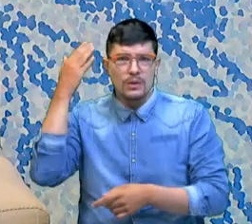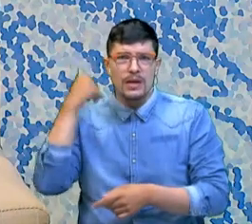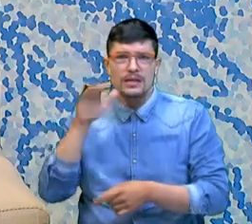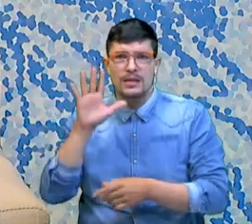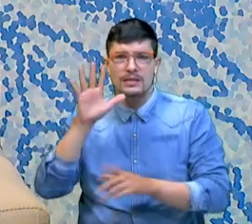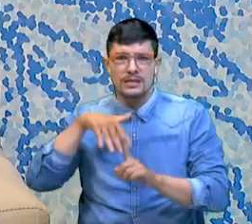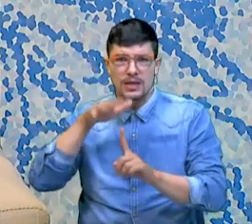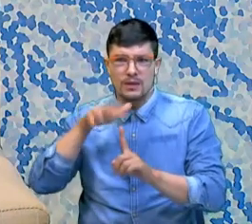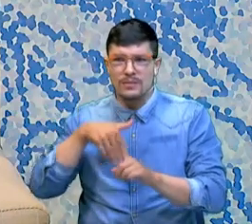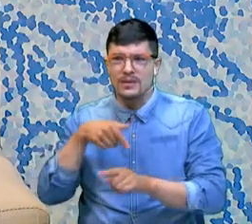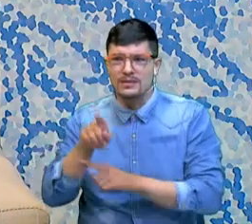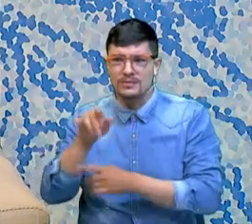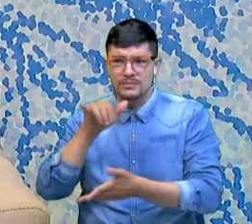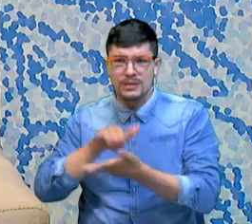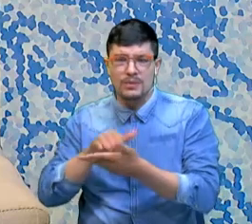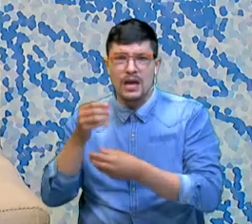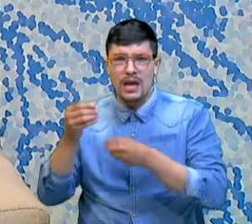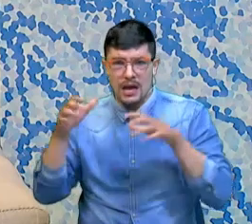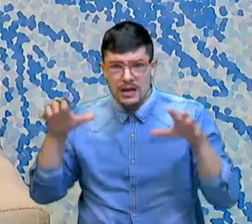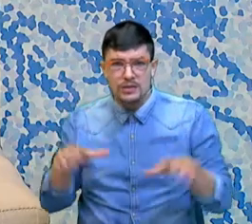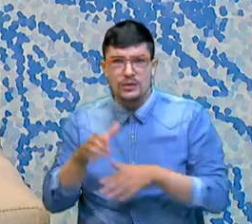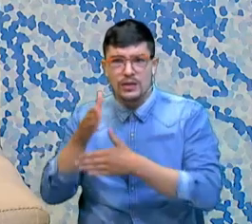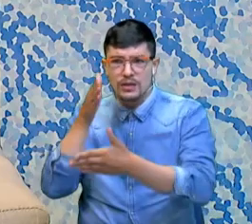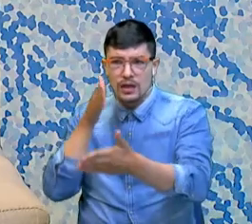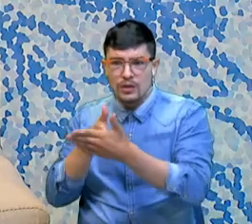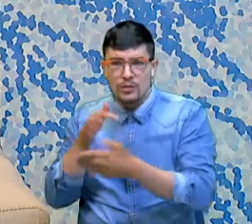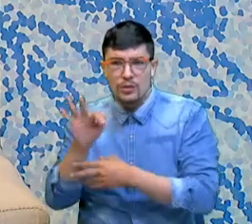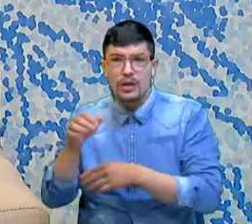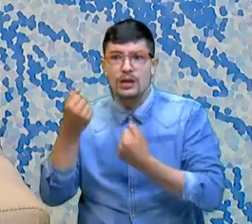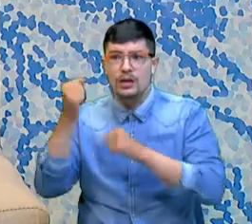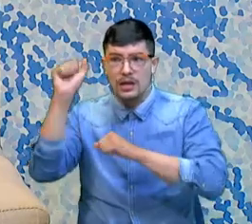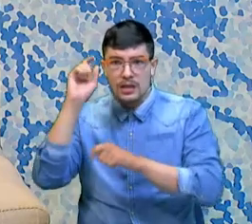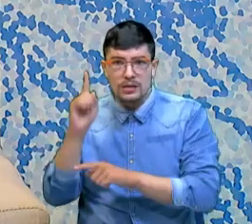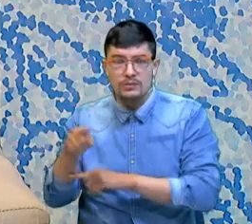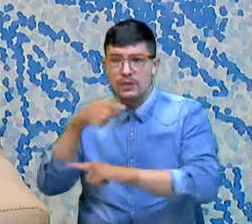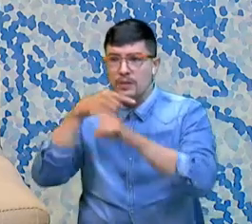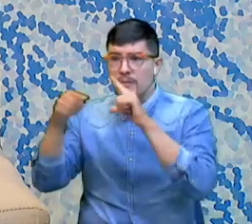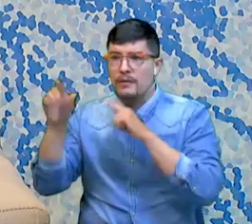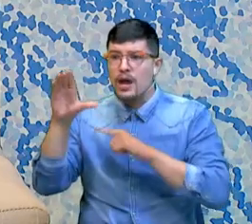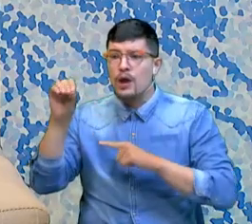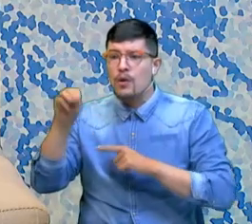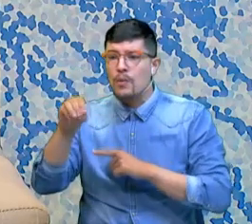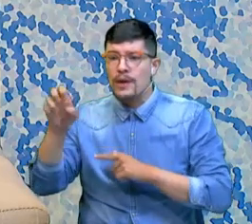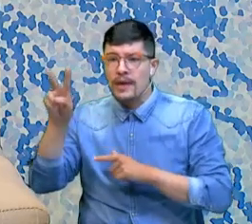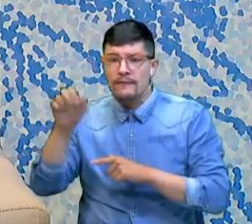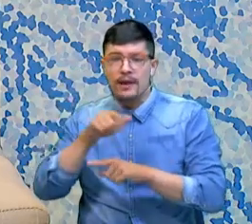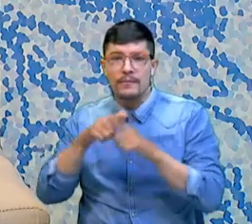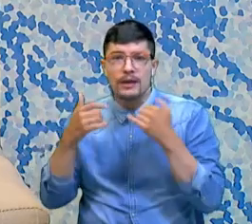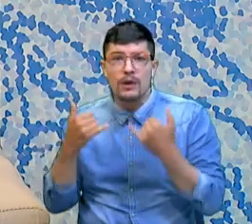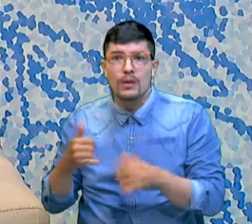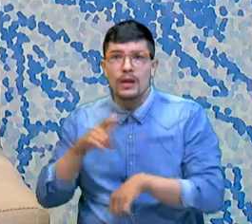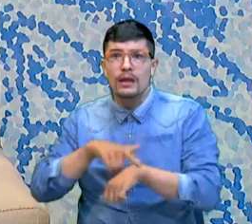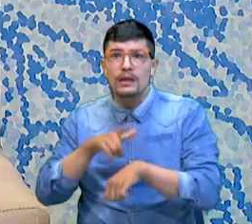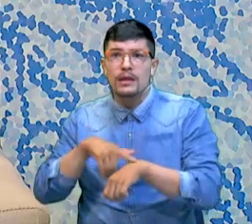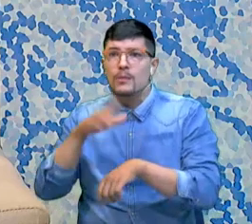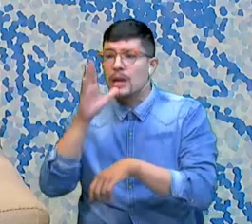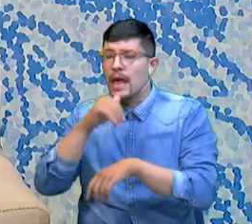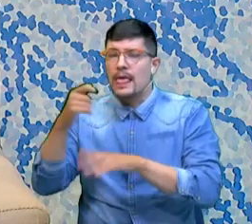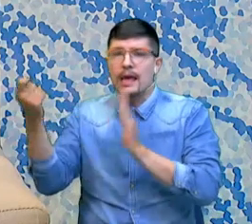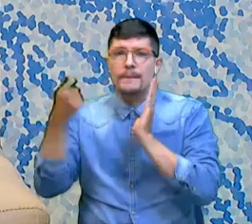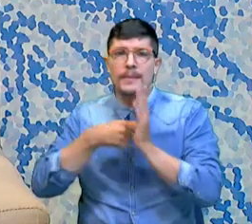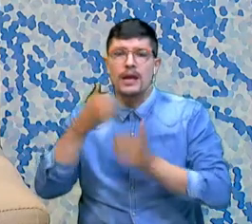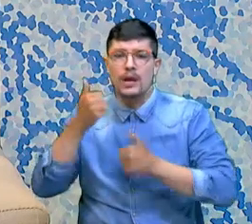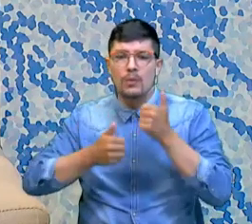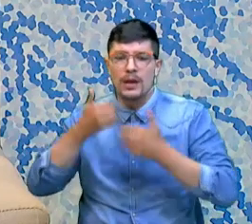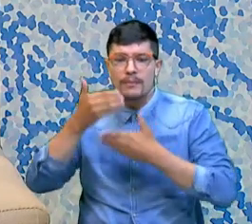5 meses. Colocó una tutela, la ganó, la pasó allá a Comeva, pero a esta es la hora y no ha pasado nada, no le han pagado. ¿Cuál es